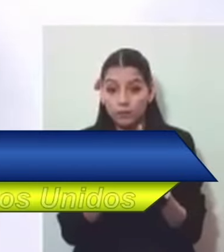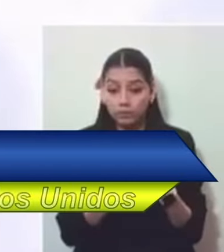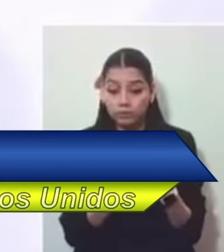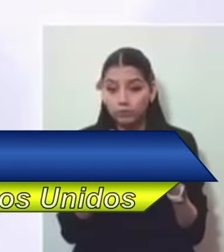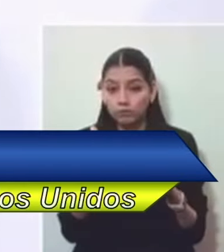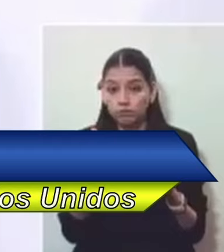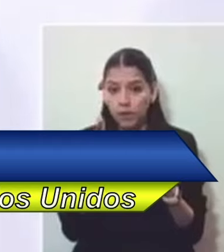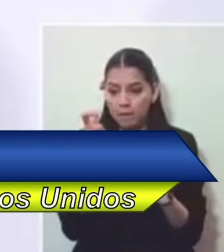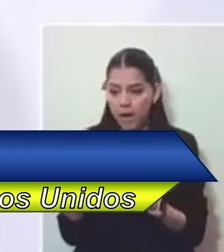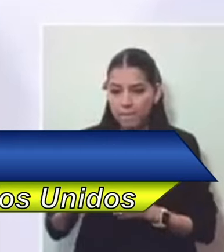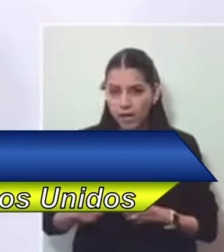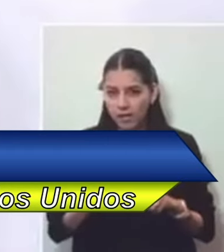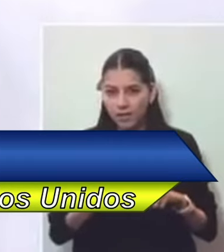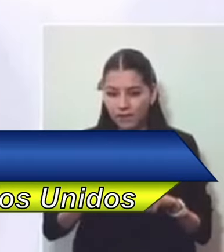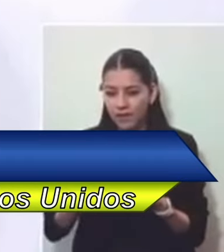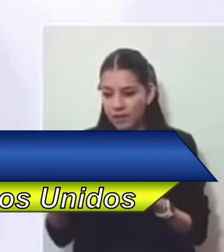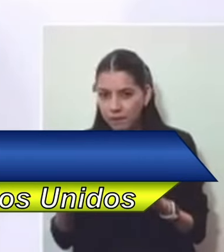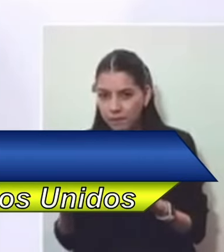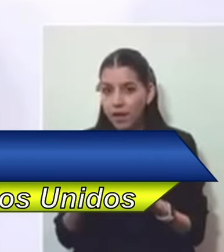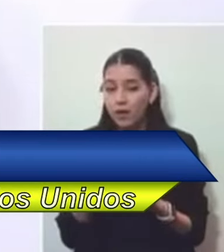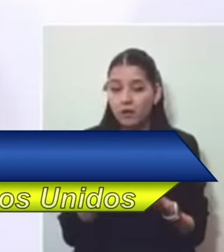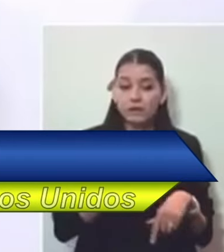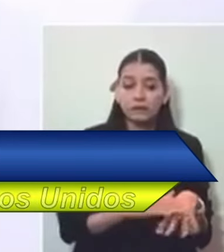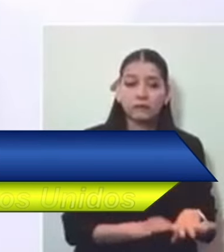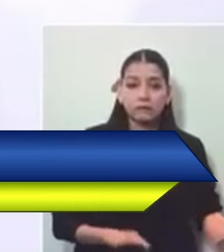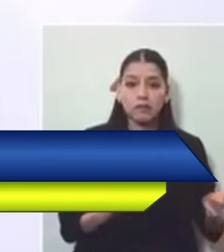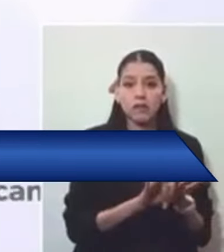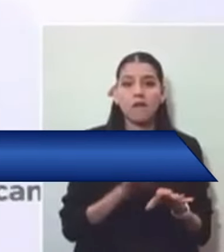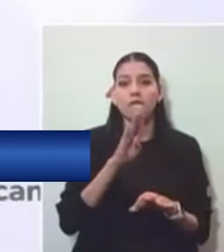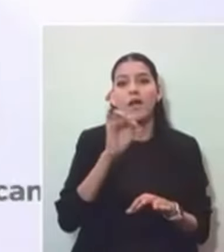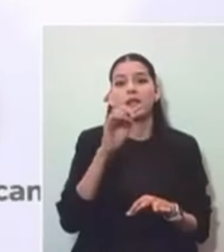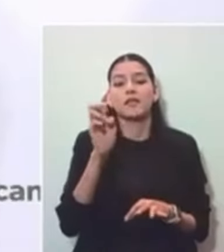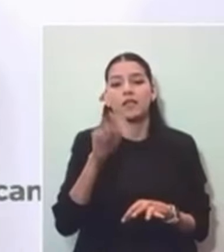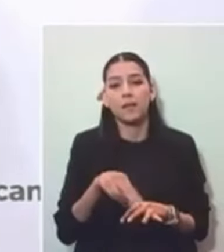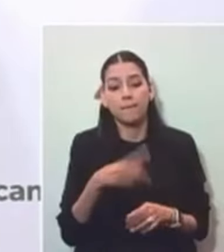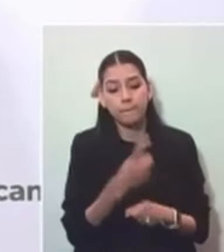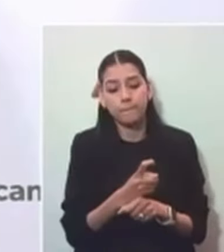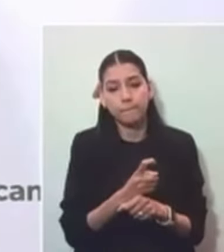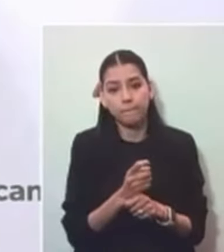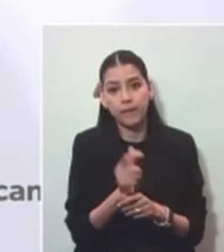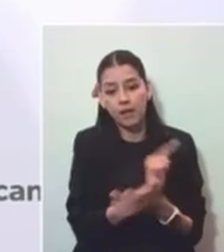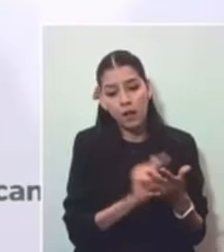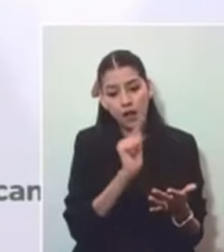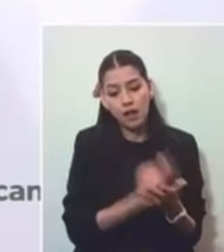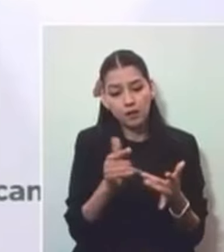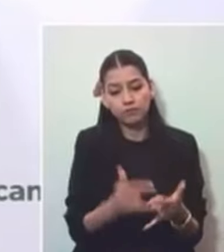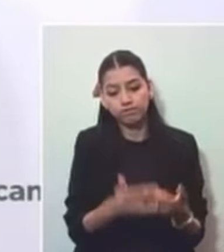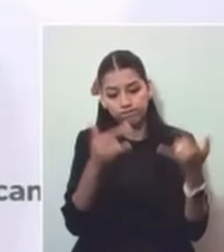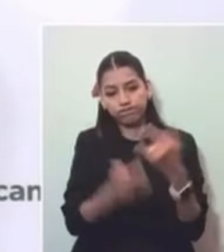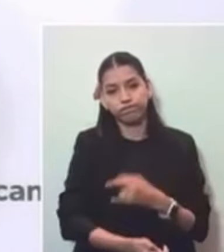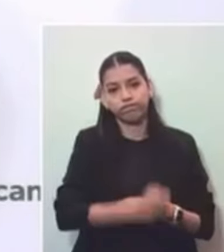para el presidente Biden. El presidente Biden, en agosto del año pasado, firmó la ley que por la primera vez en la historia de los Estados